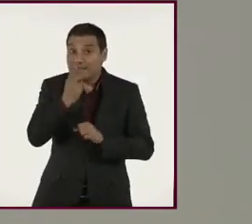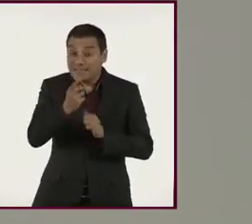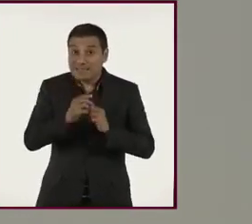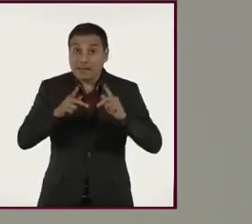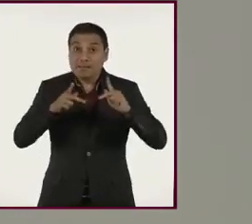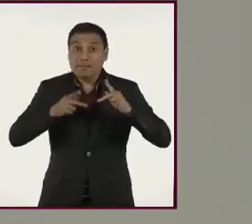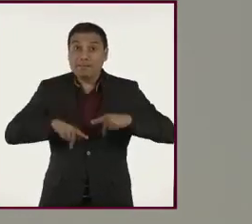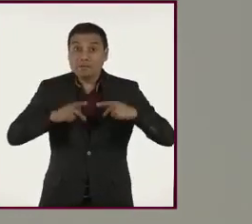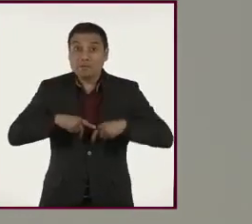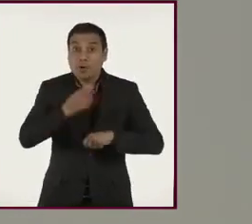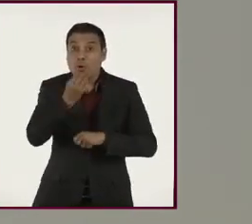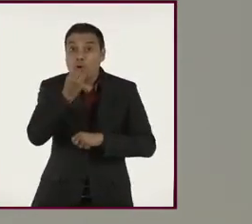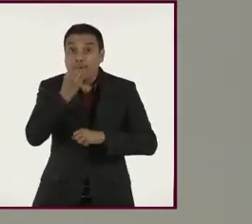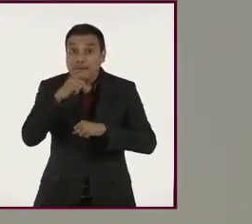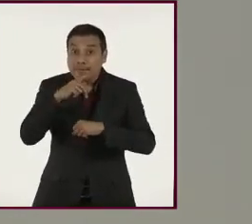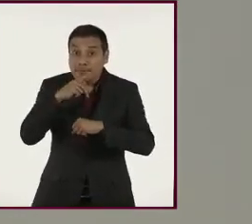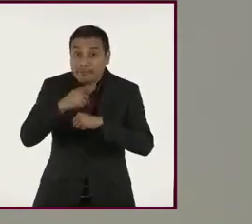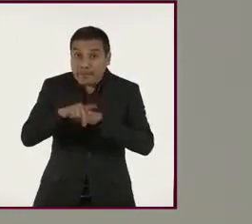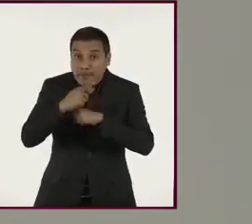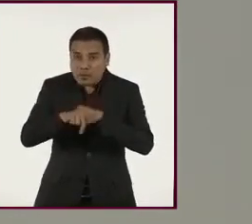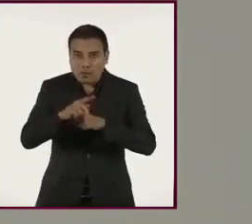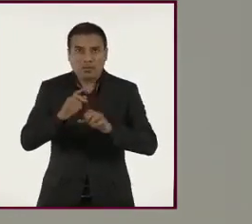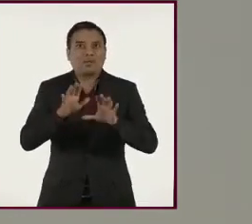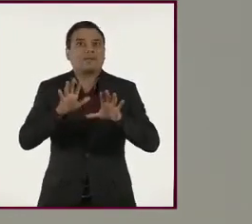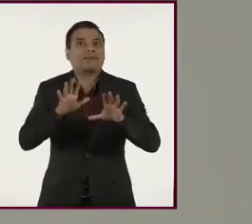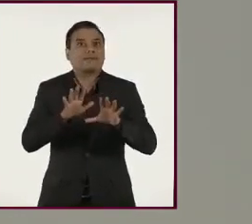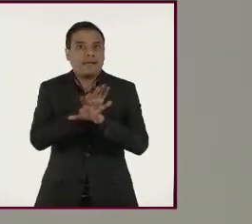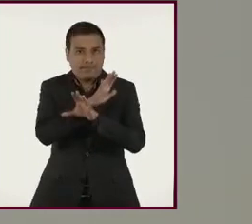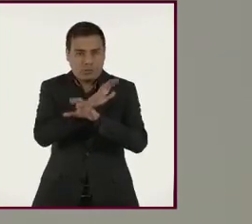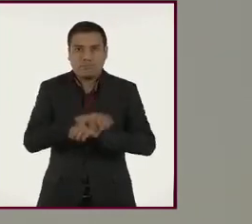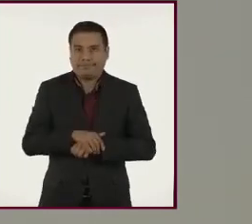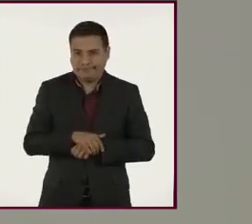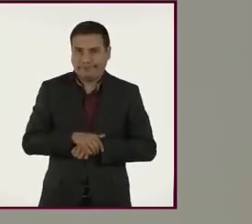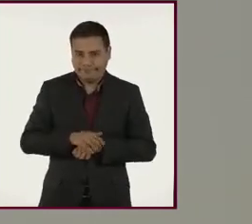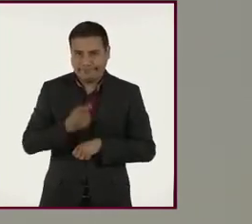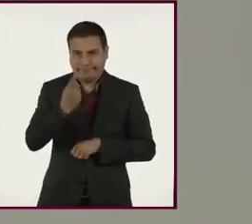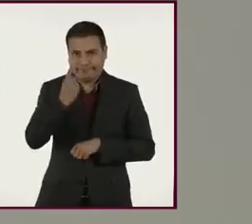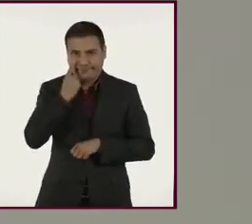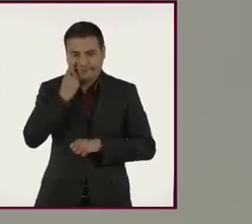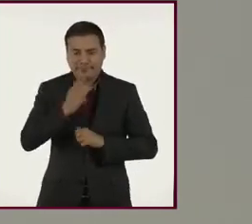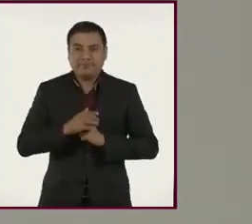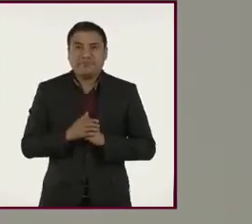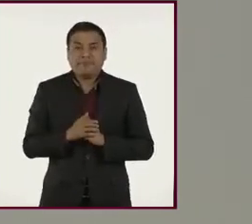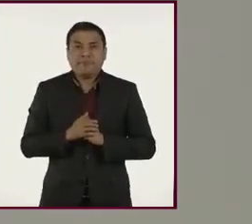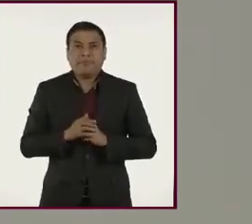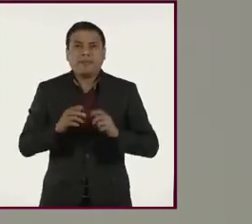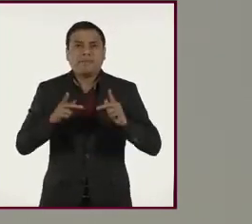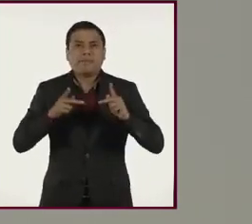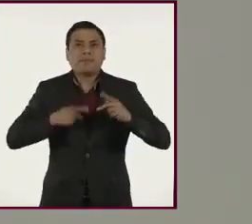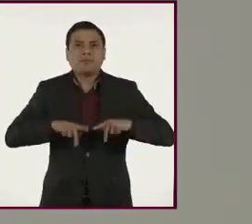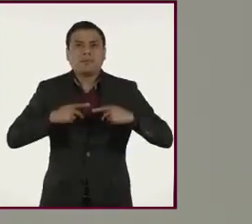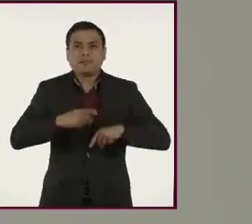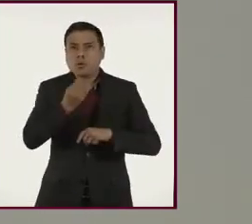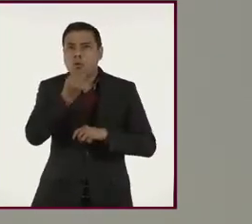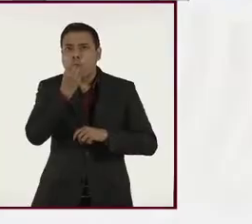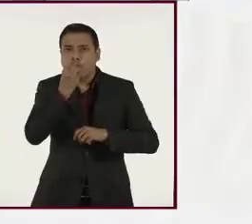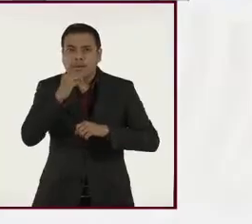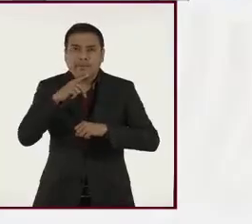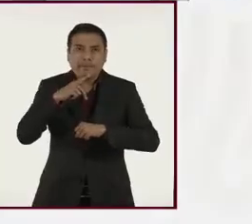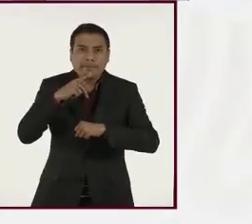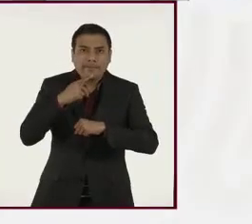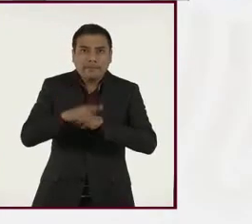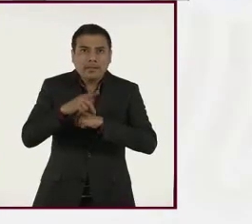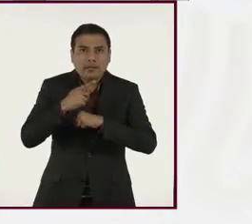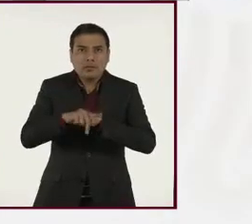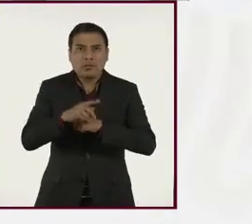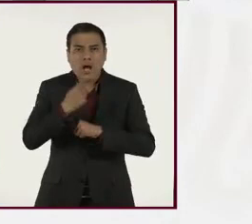presentación de estas conductas alimentarias y se encontró que había incrementado de manera importante las conductas alimentarias de riesgo en